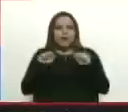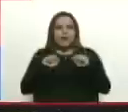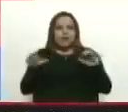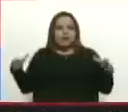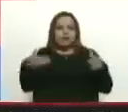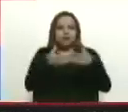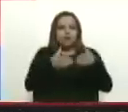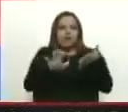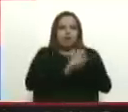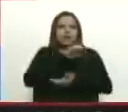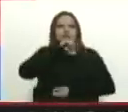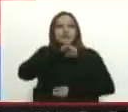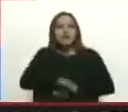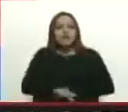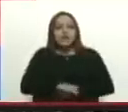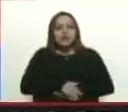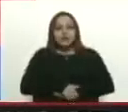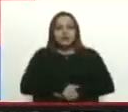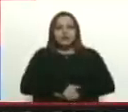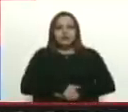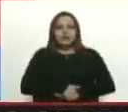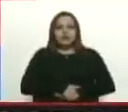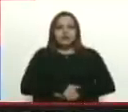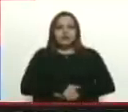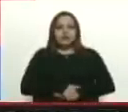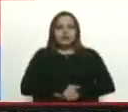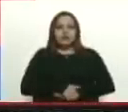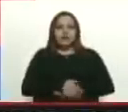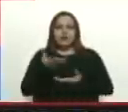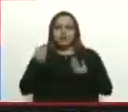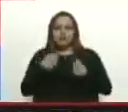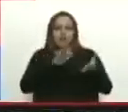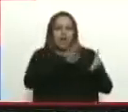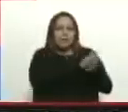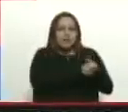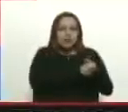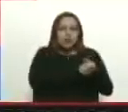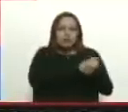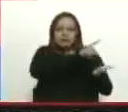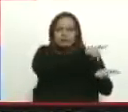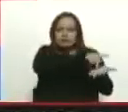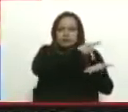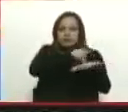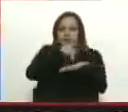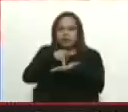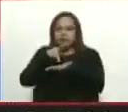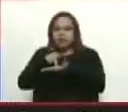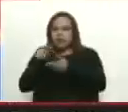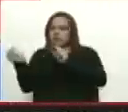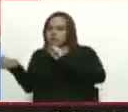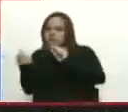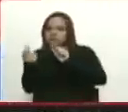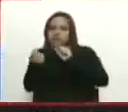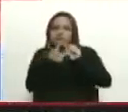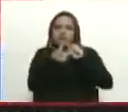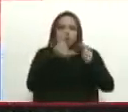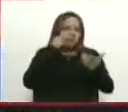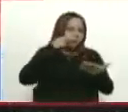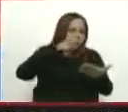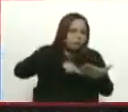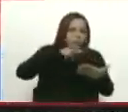de Historia. Cantidad de compañeros y compañeras allá debatiendo, revisando